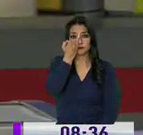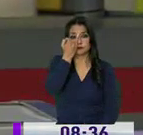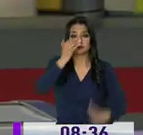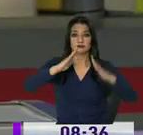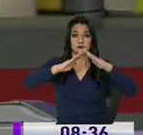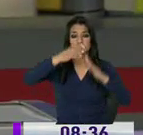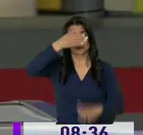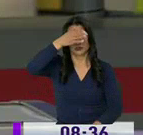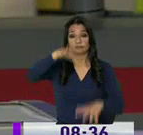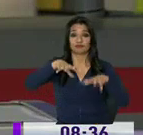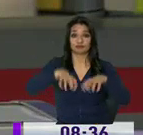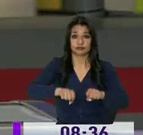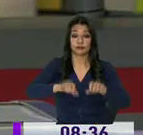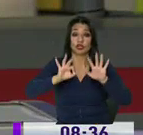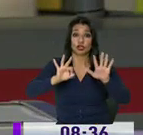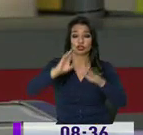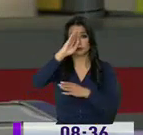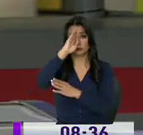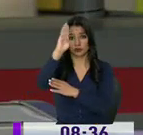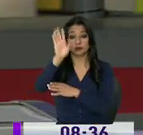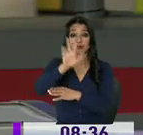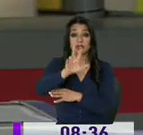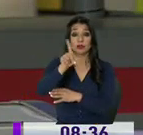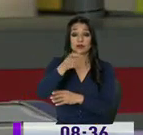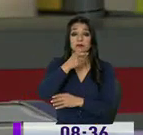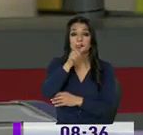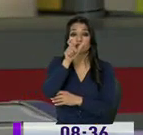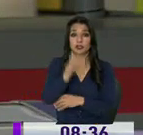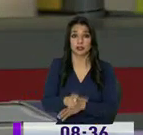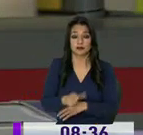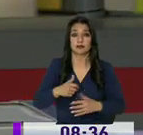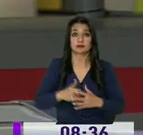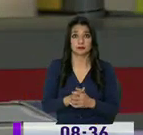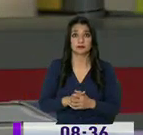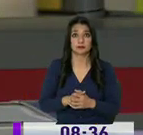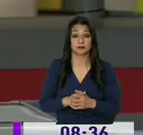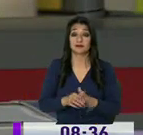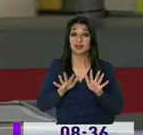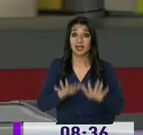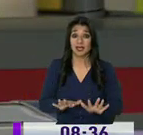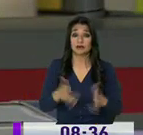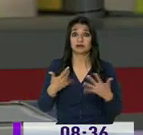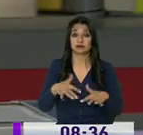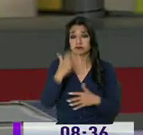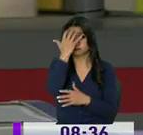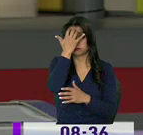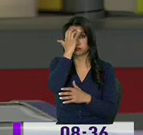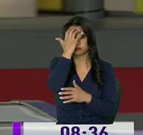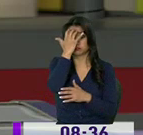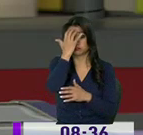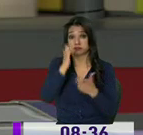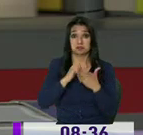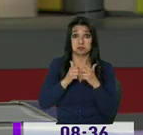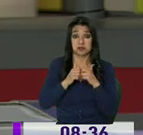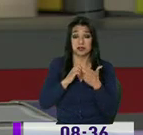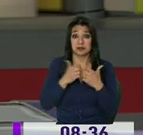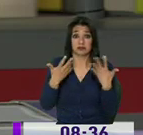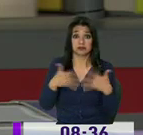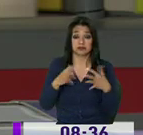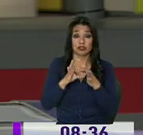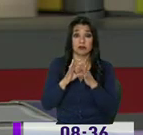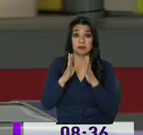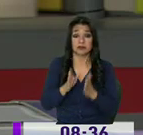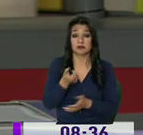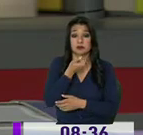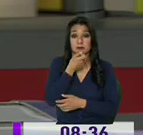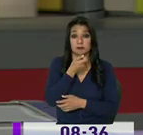fueron retenidos 8 policías, 31 periodistas. Allí se vivieron momentos de tensión y fueron vividos por los compañeros